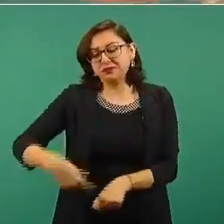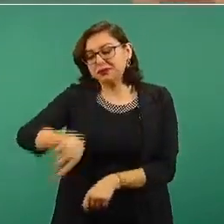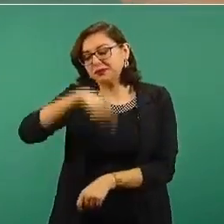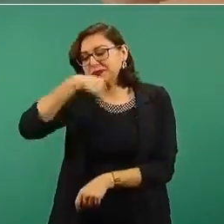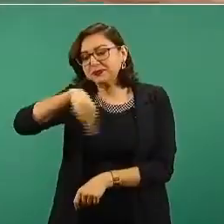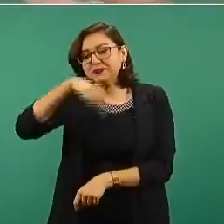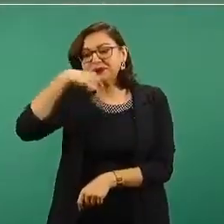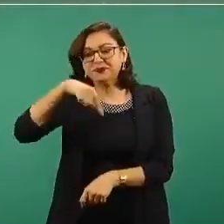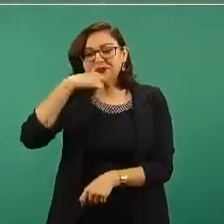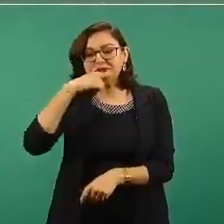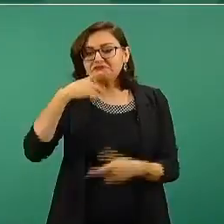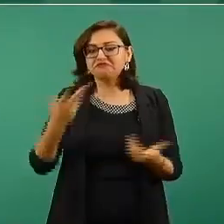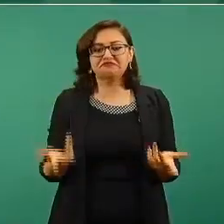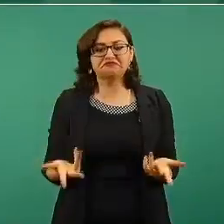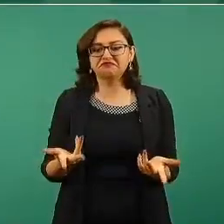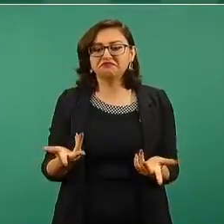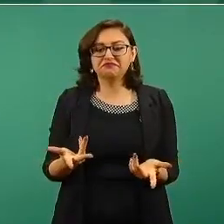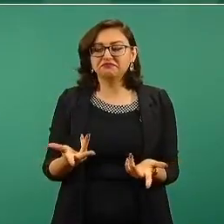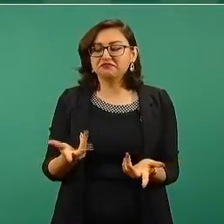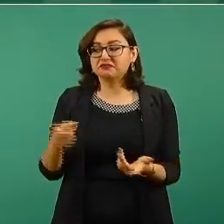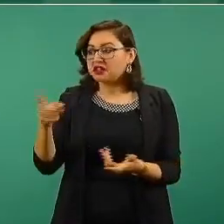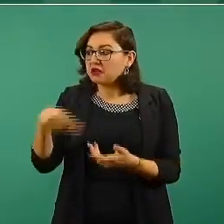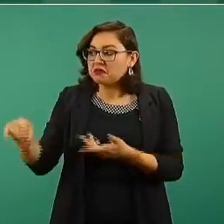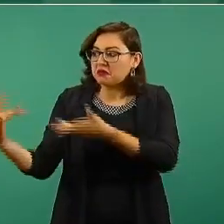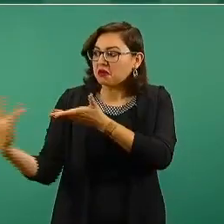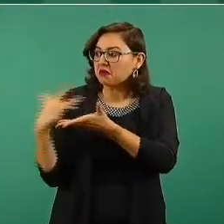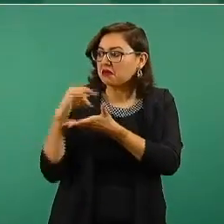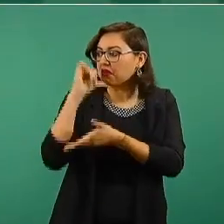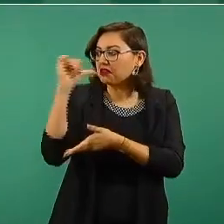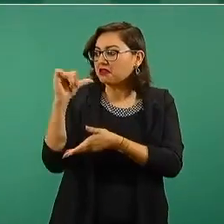que tiene que obedecer,